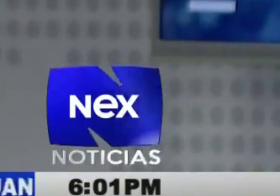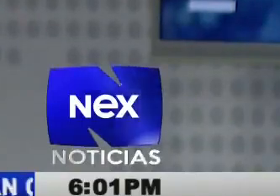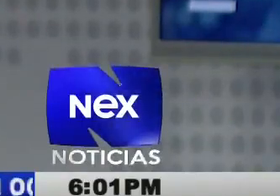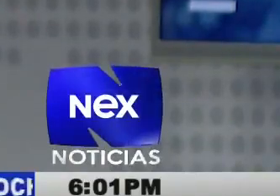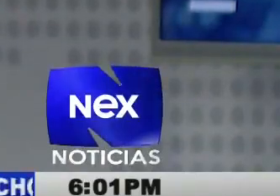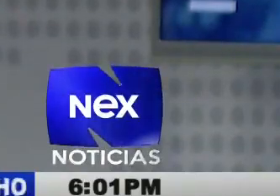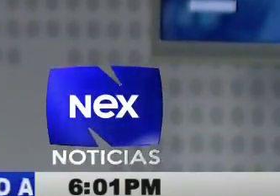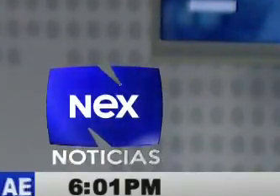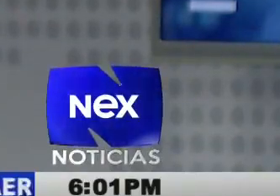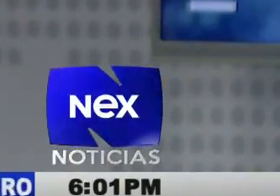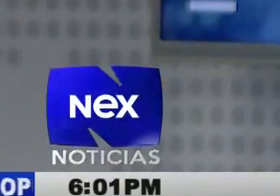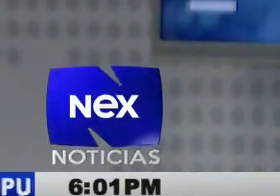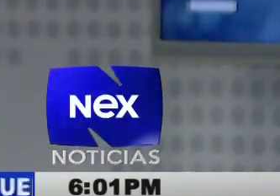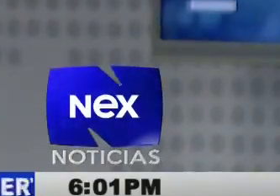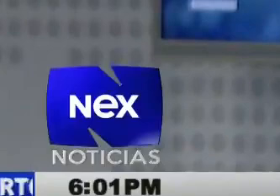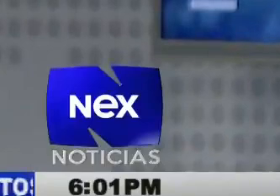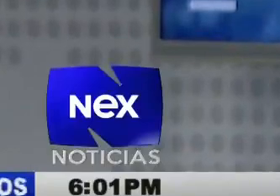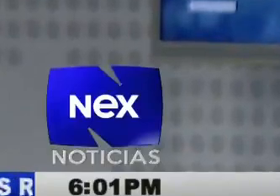que representa